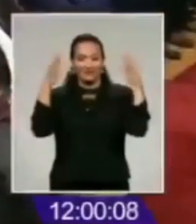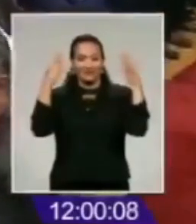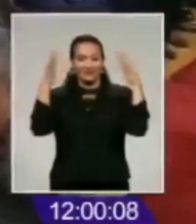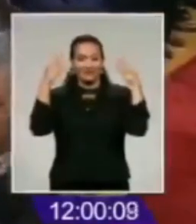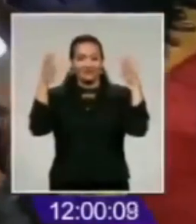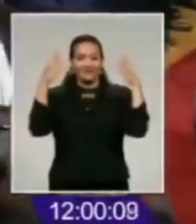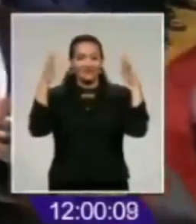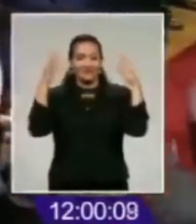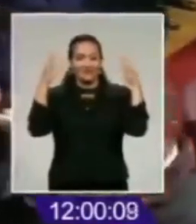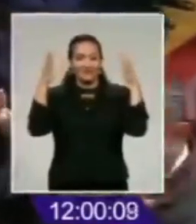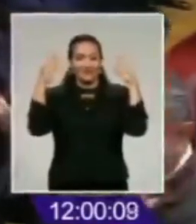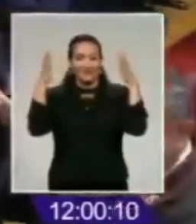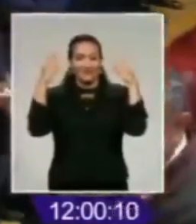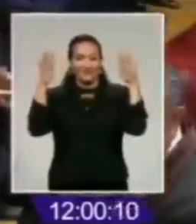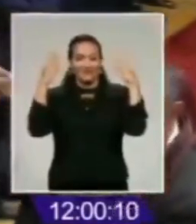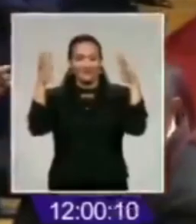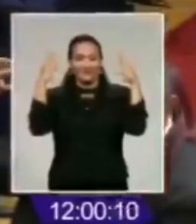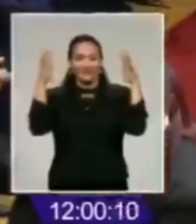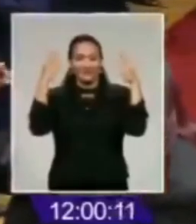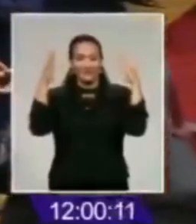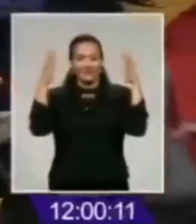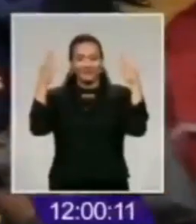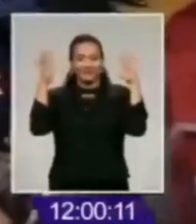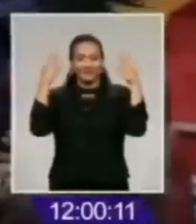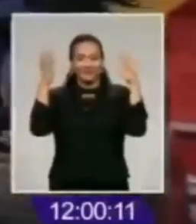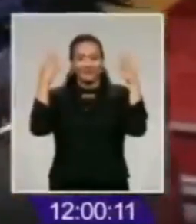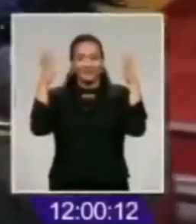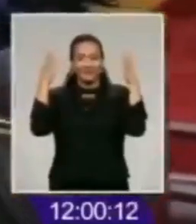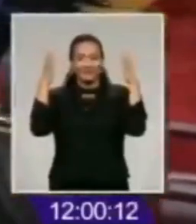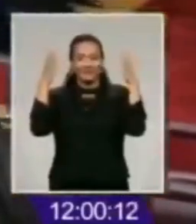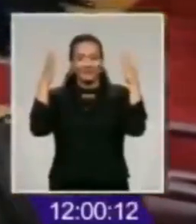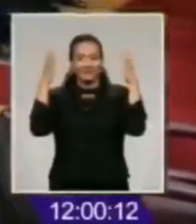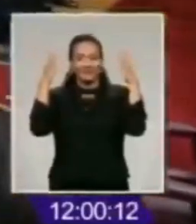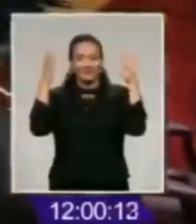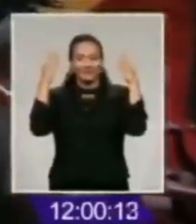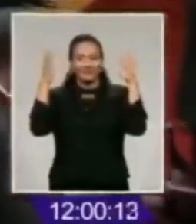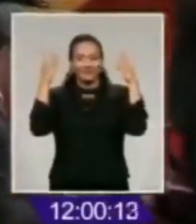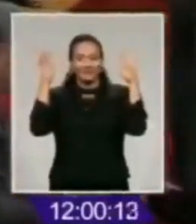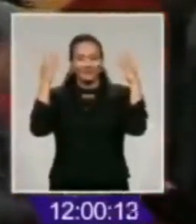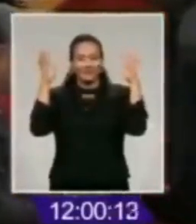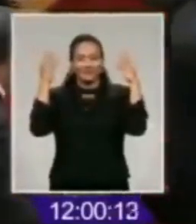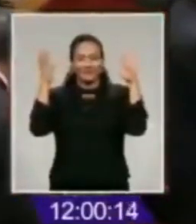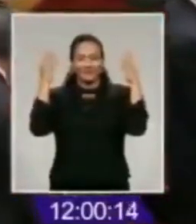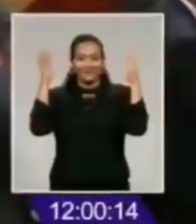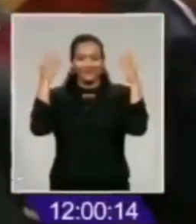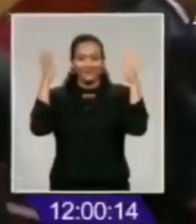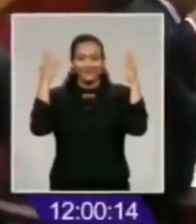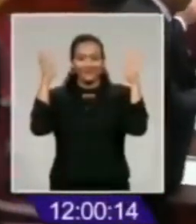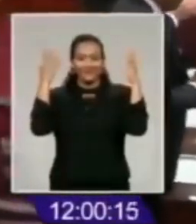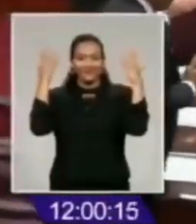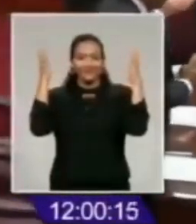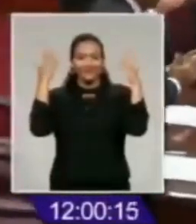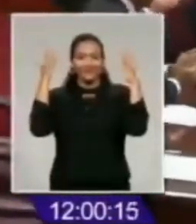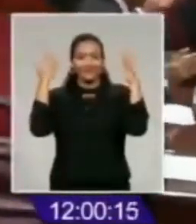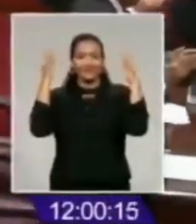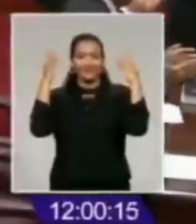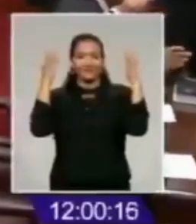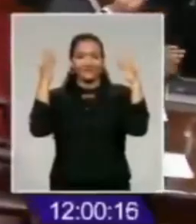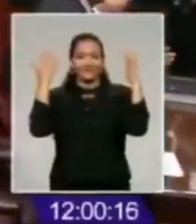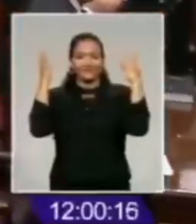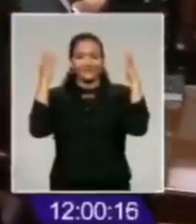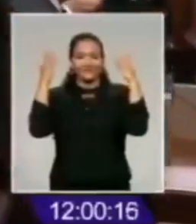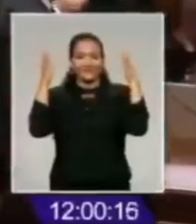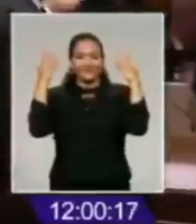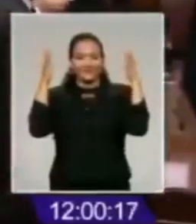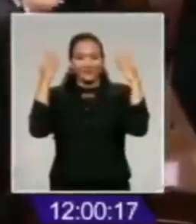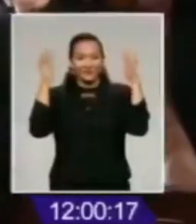señora Yasmín Esquivel. Amigos y amigas, y es que estaban muy contentos porque tenían en el